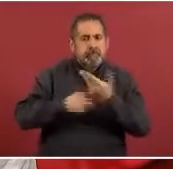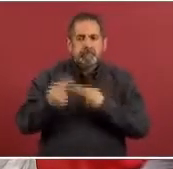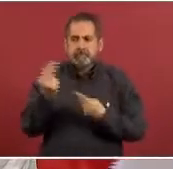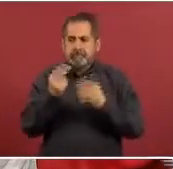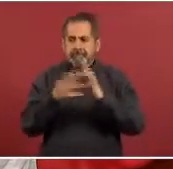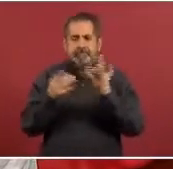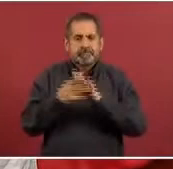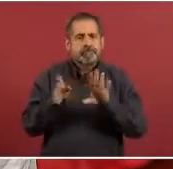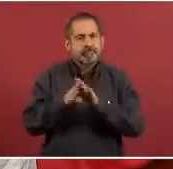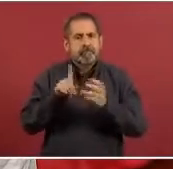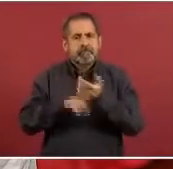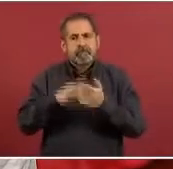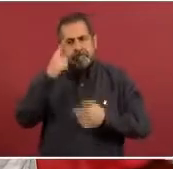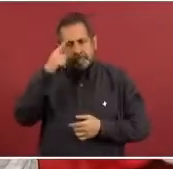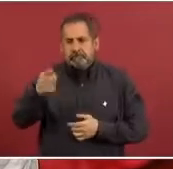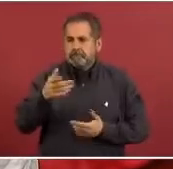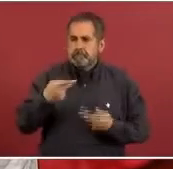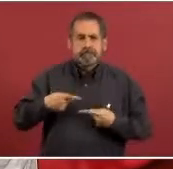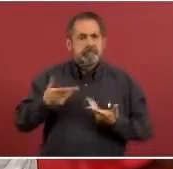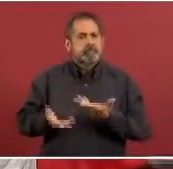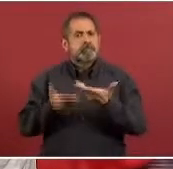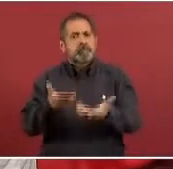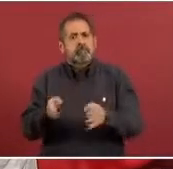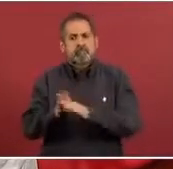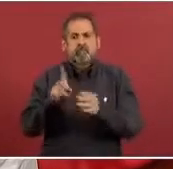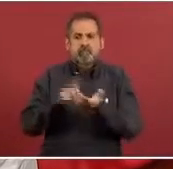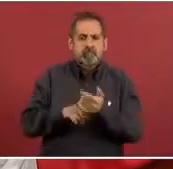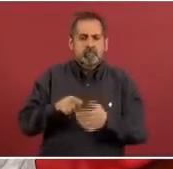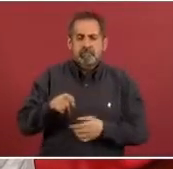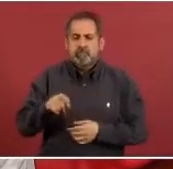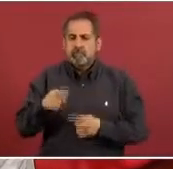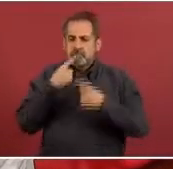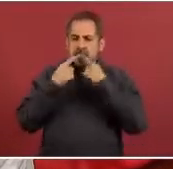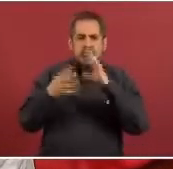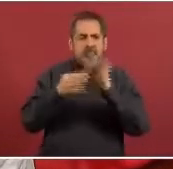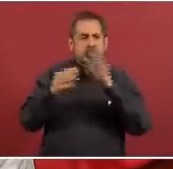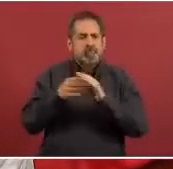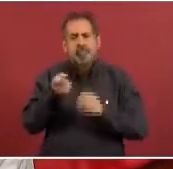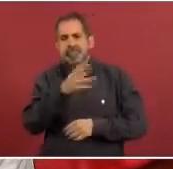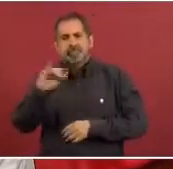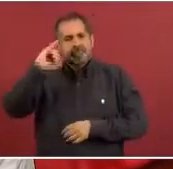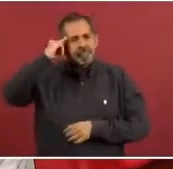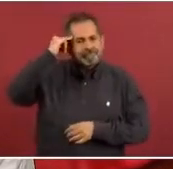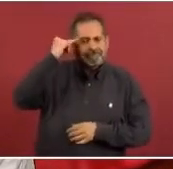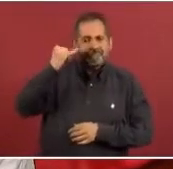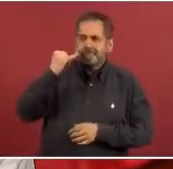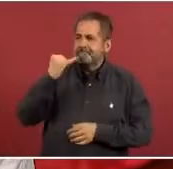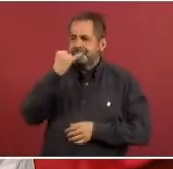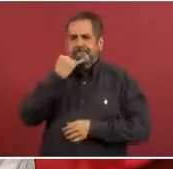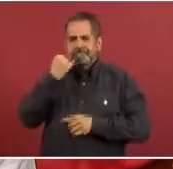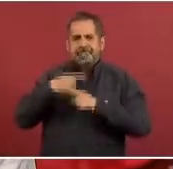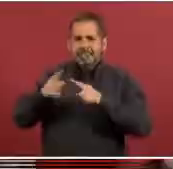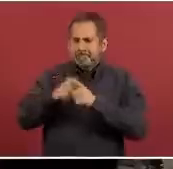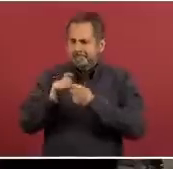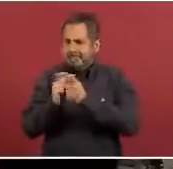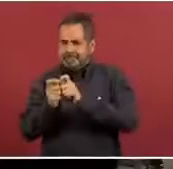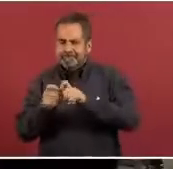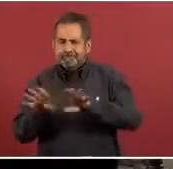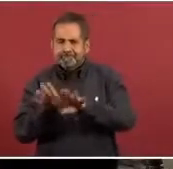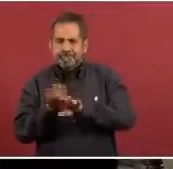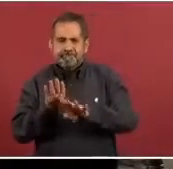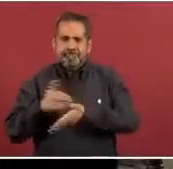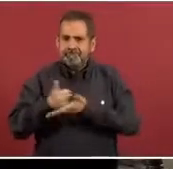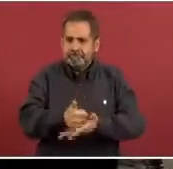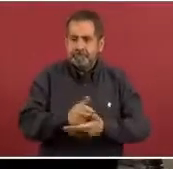para orientar a la población y traducir a las diferentes lenguas indígenas que tenemos en nuestro país.